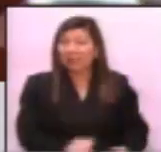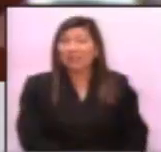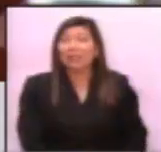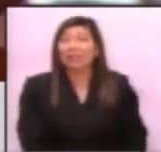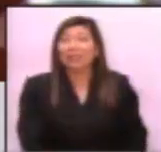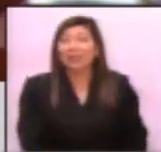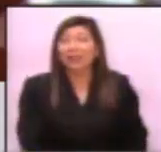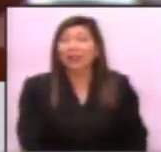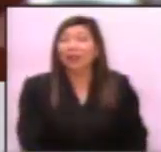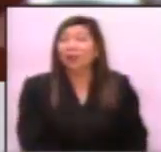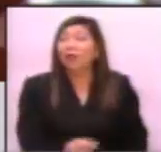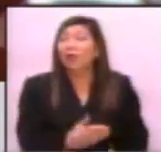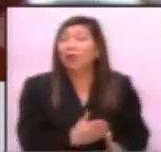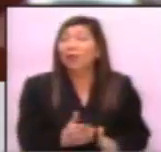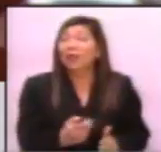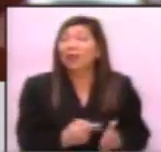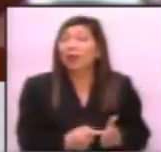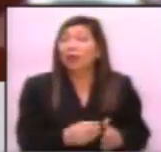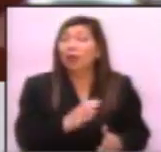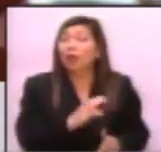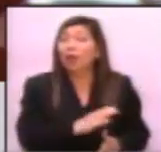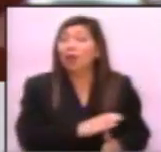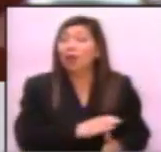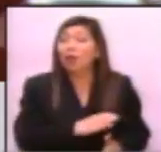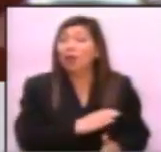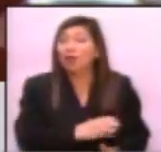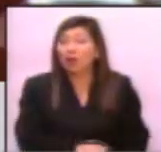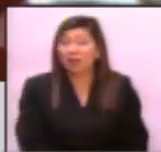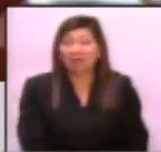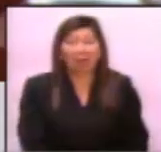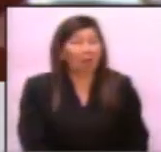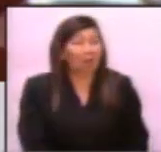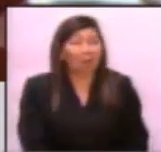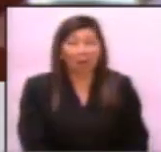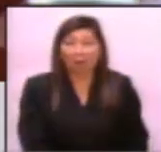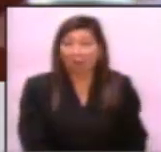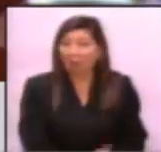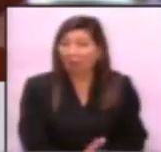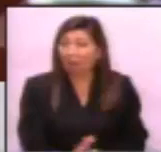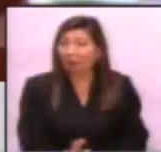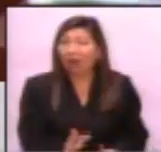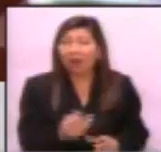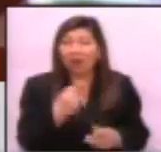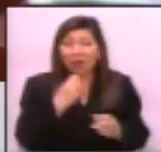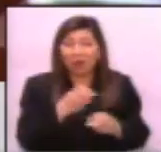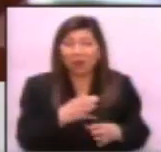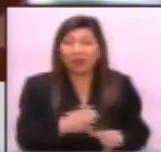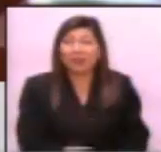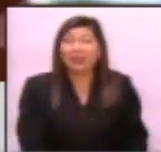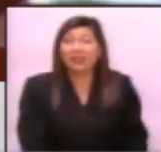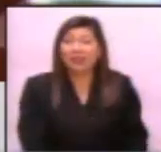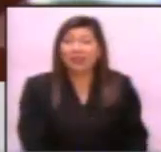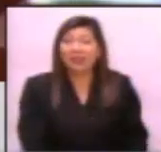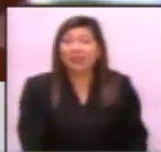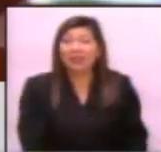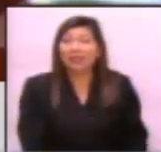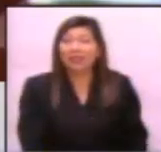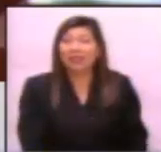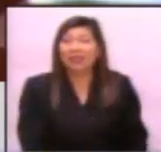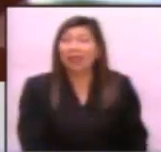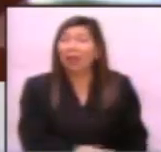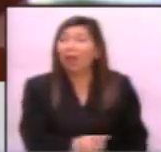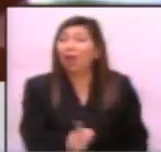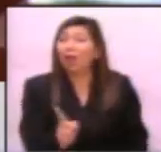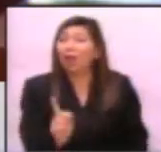curules y que no los deja decidir a conciencia. No les ha gustado y le quieren arruinar la carrera a ese señor. Y